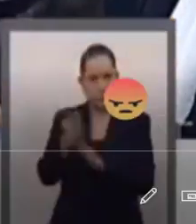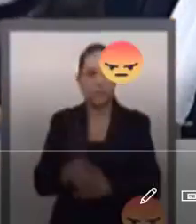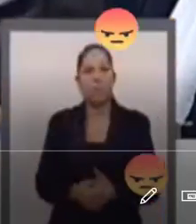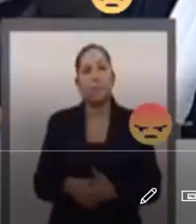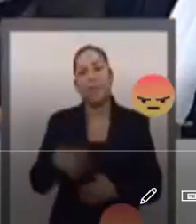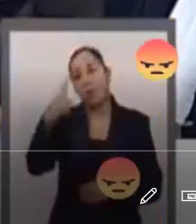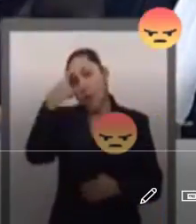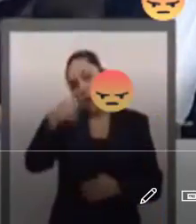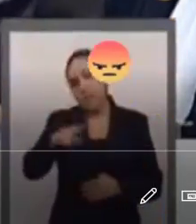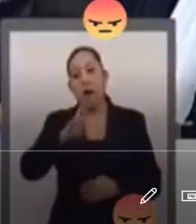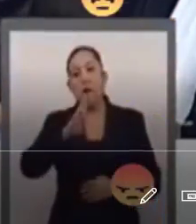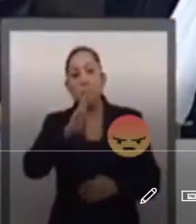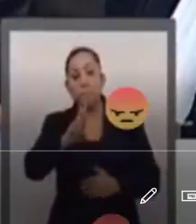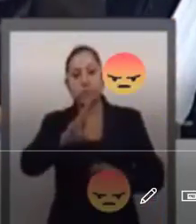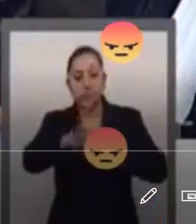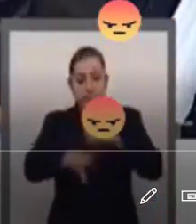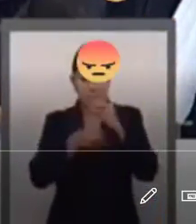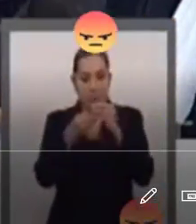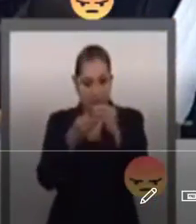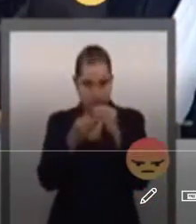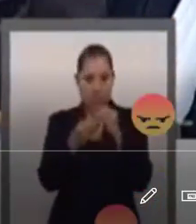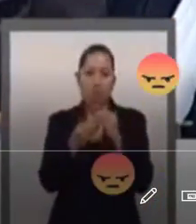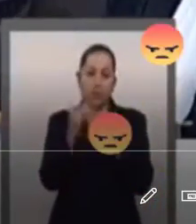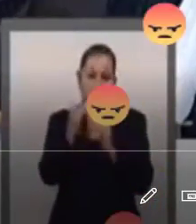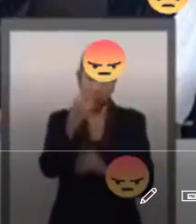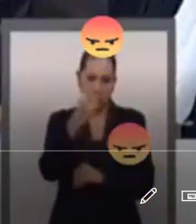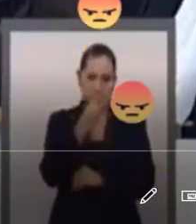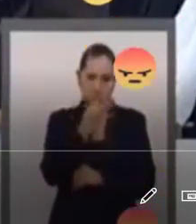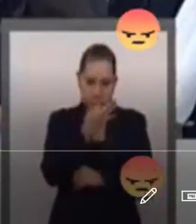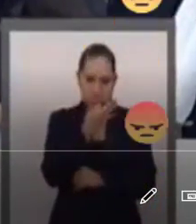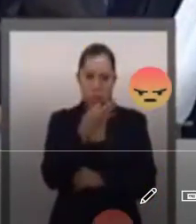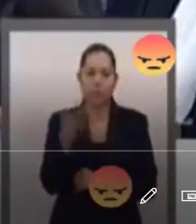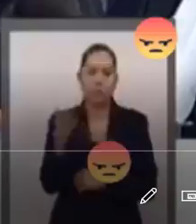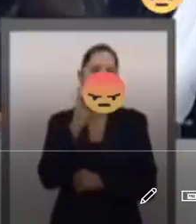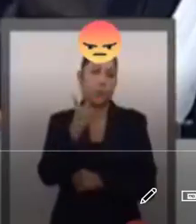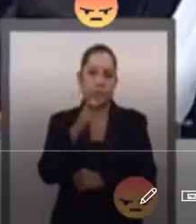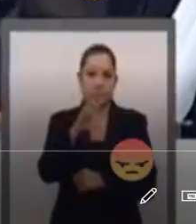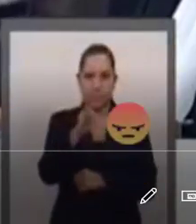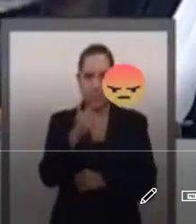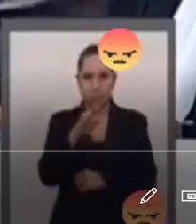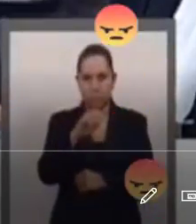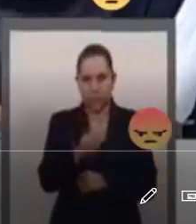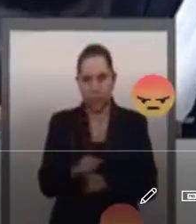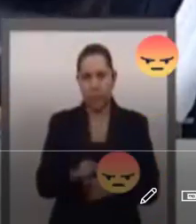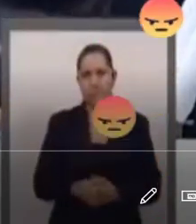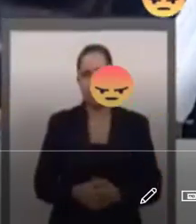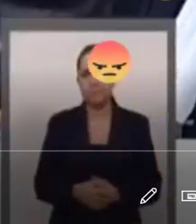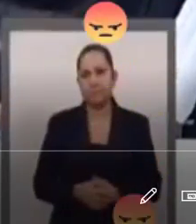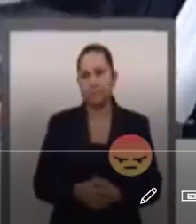Por 2 minutos tiene la palabra el diputado Gracia Guzmán.